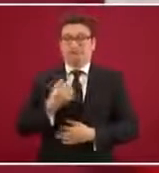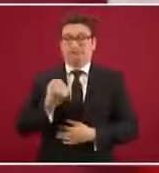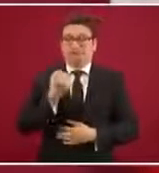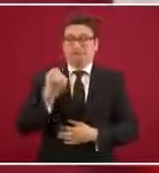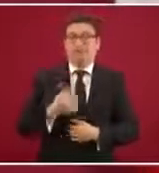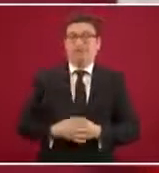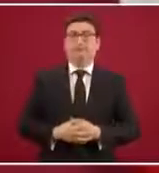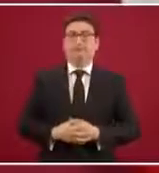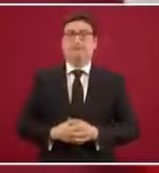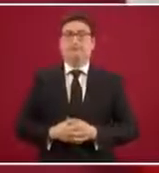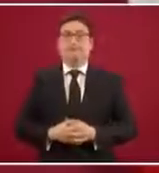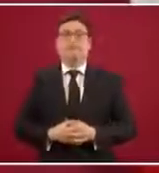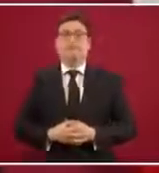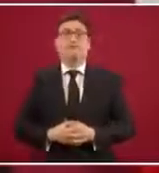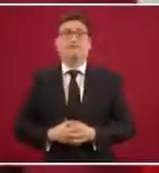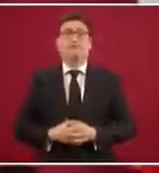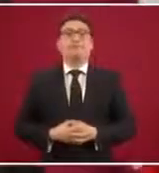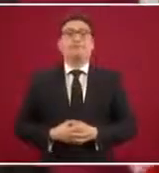que nos sature